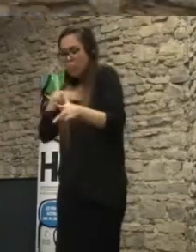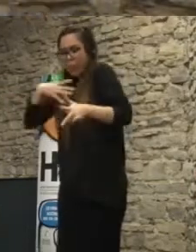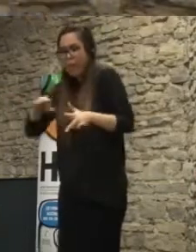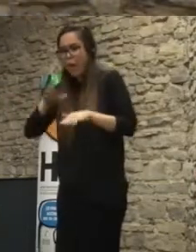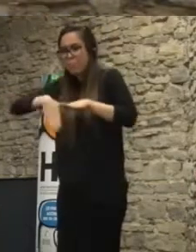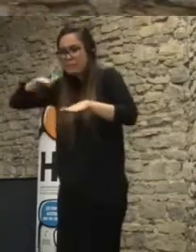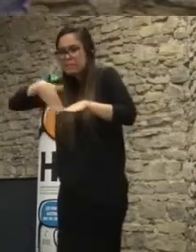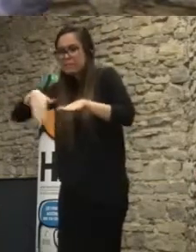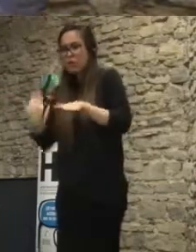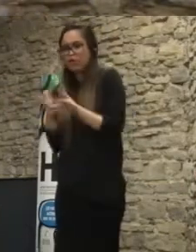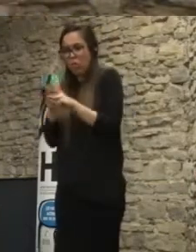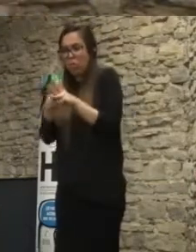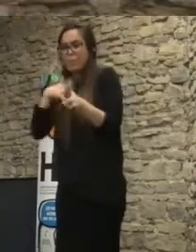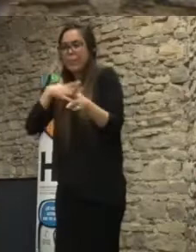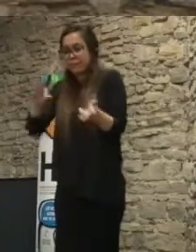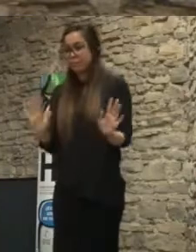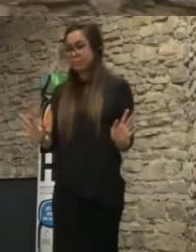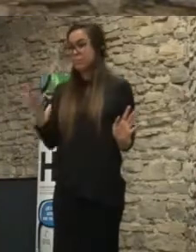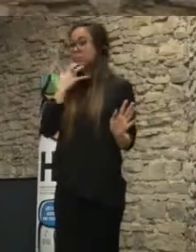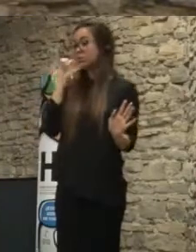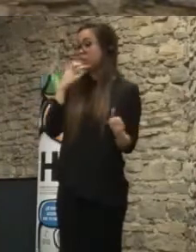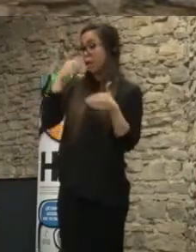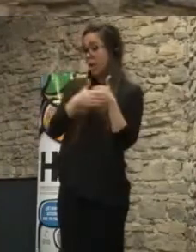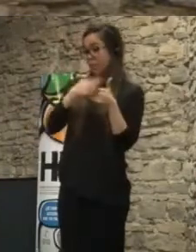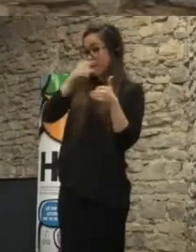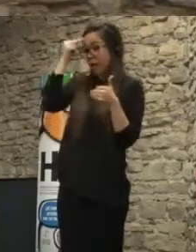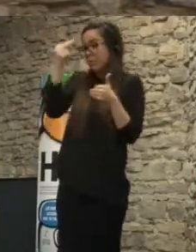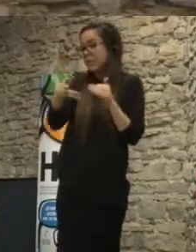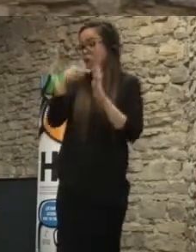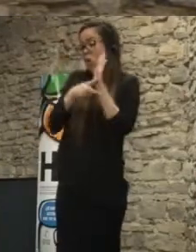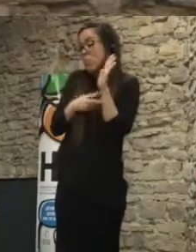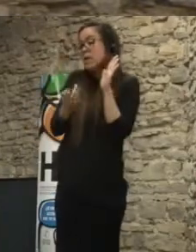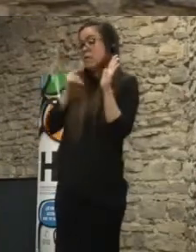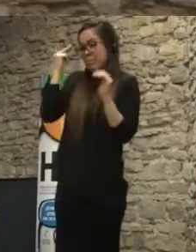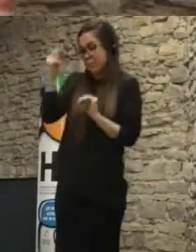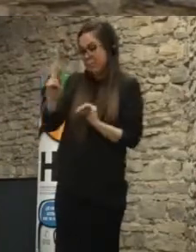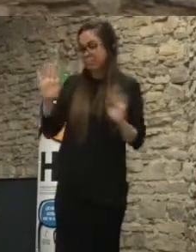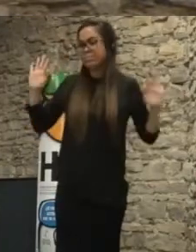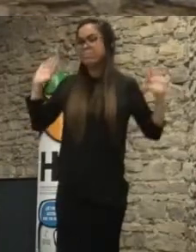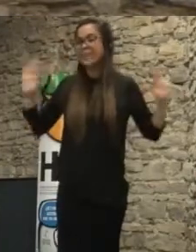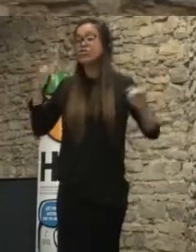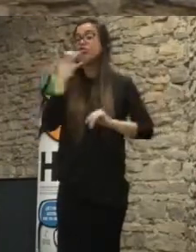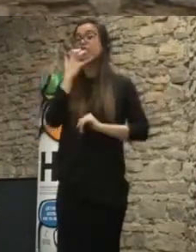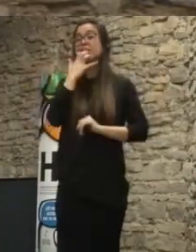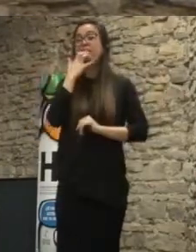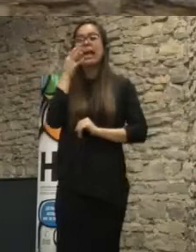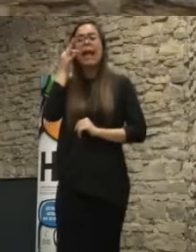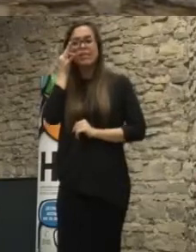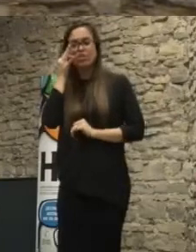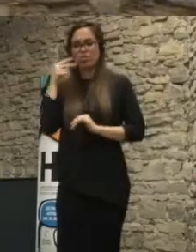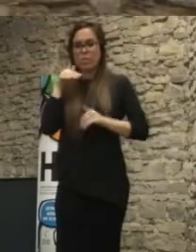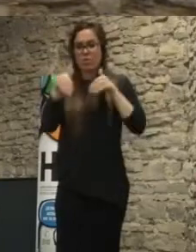democrático. Siempre que se respeten ciertos límites y ciertas normas, ¿no? Cuando hablamos del hecho democrático, estamos